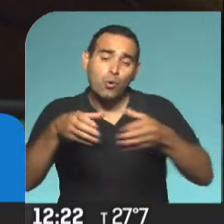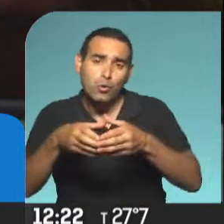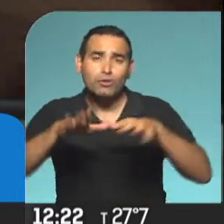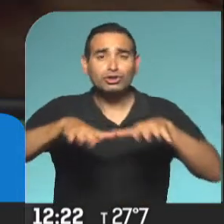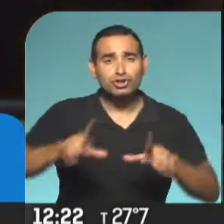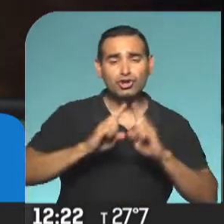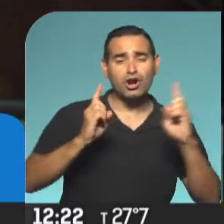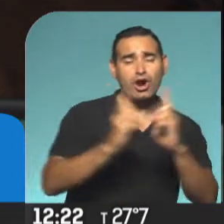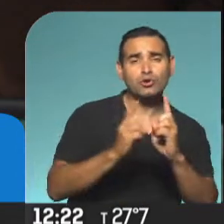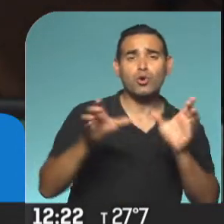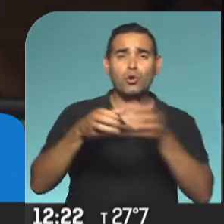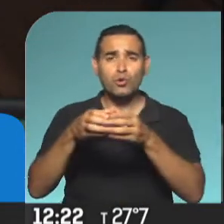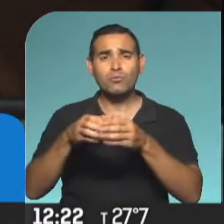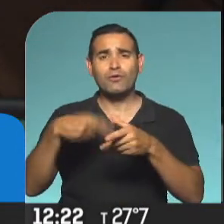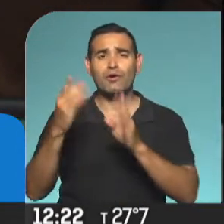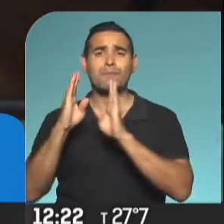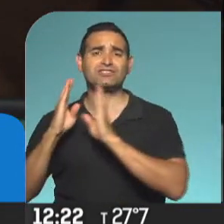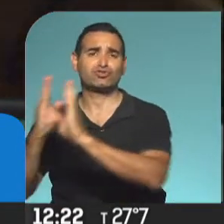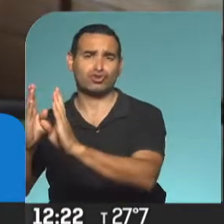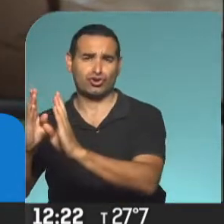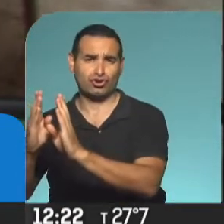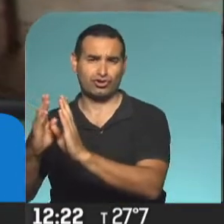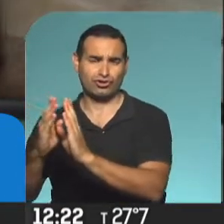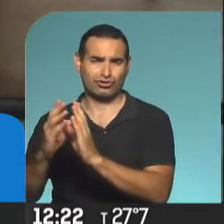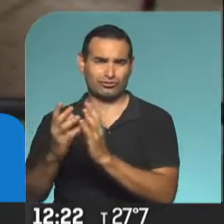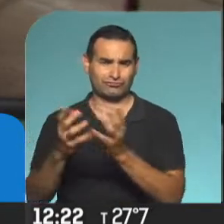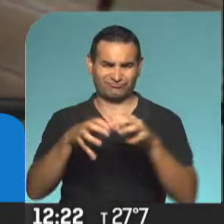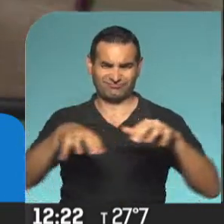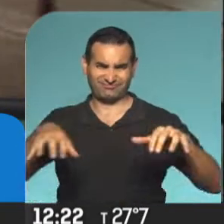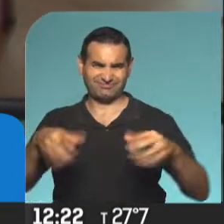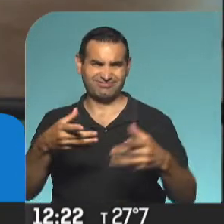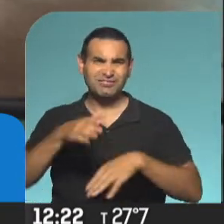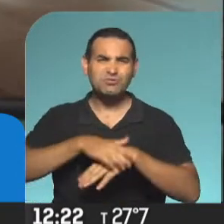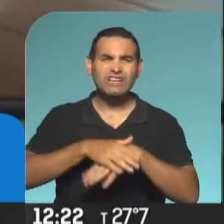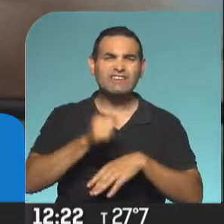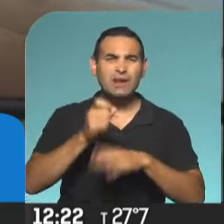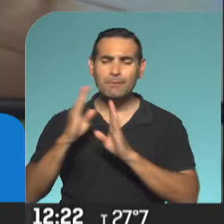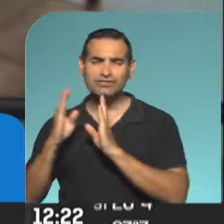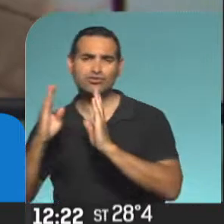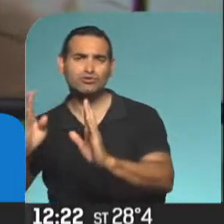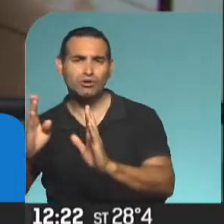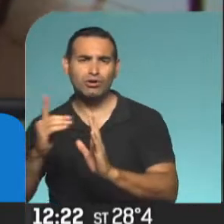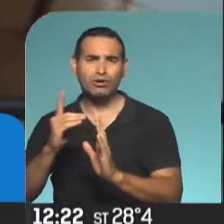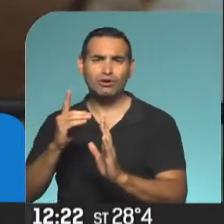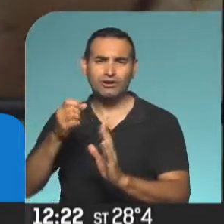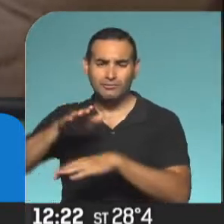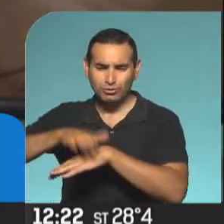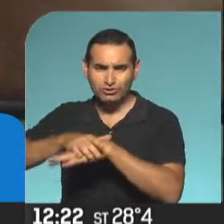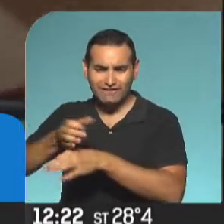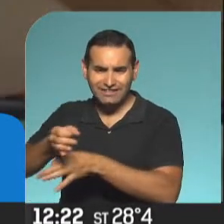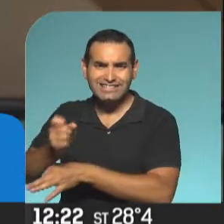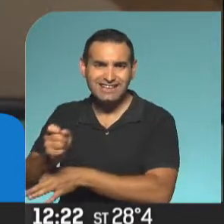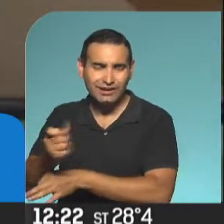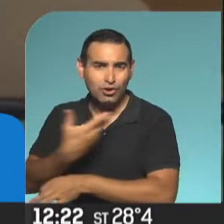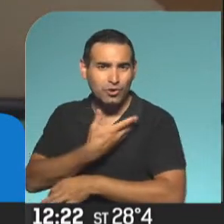en un aula y un grupo de chicos en un pasillo, ¿sí? Digo, ¿a cargo de quién van a estar en el pasillo? Si el gobierno de la